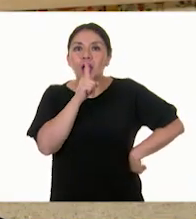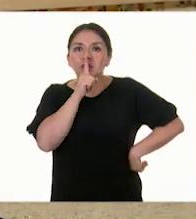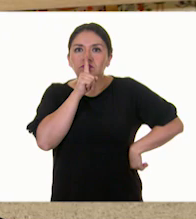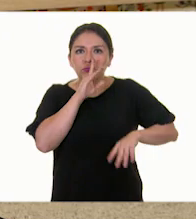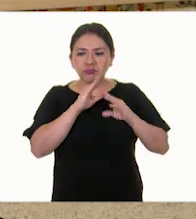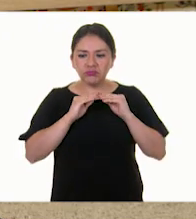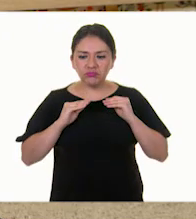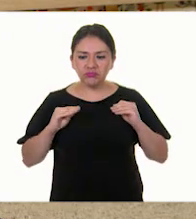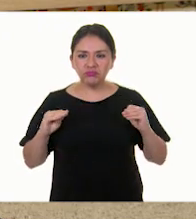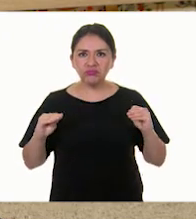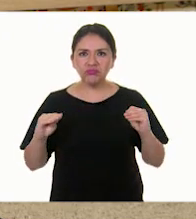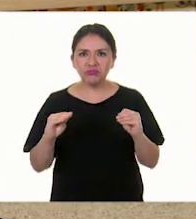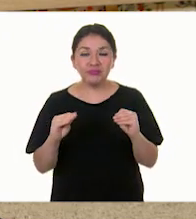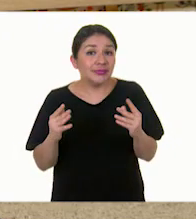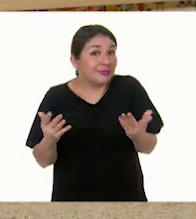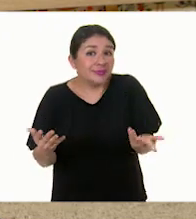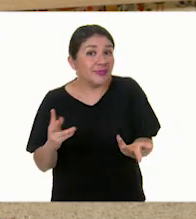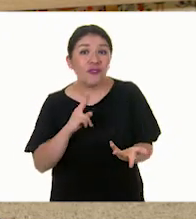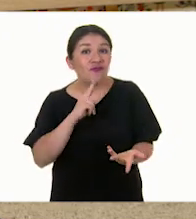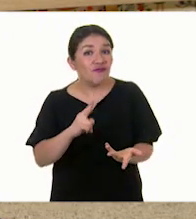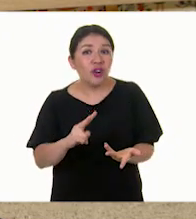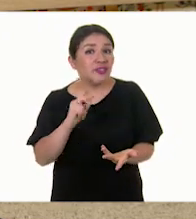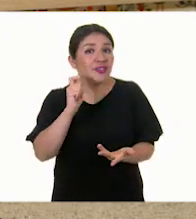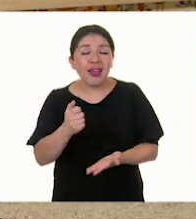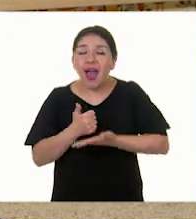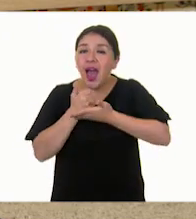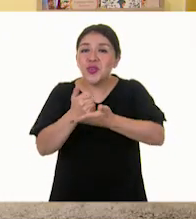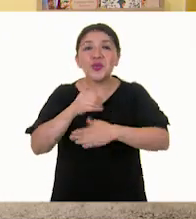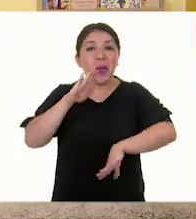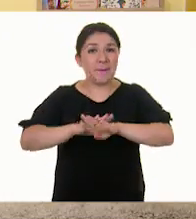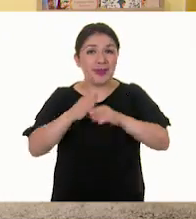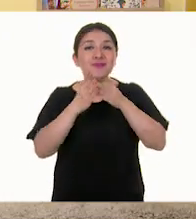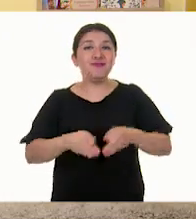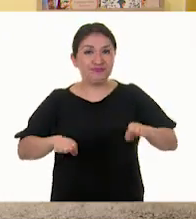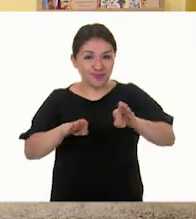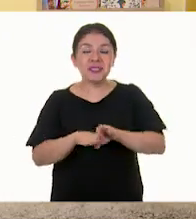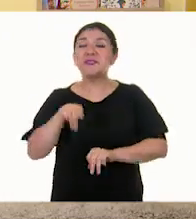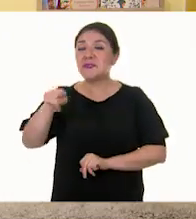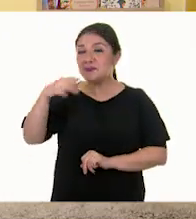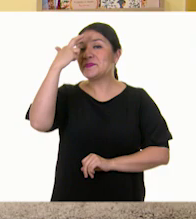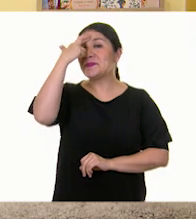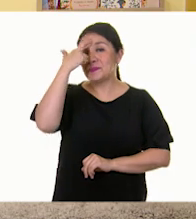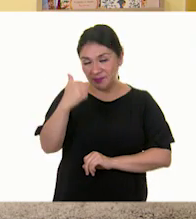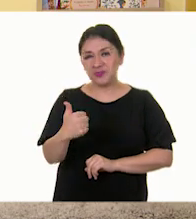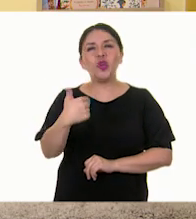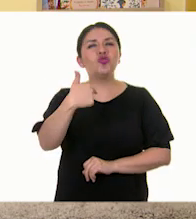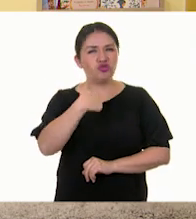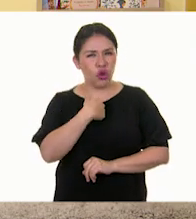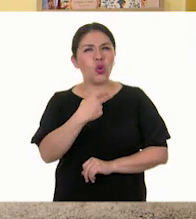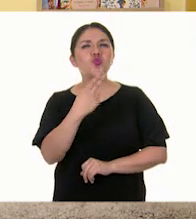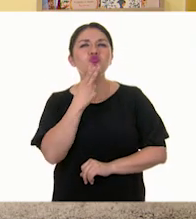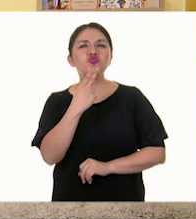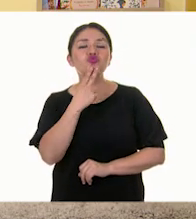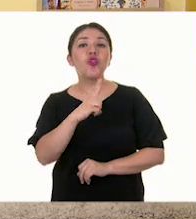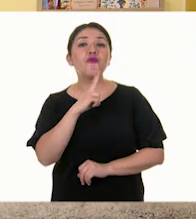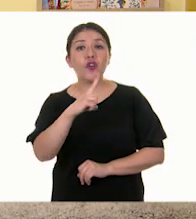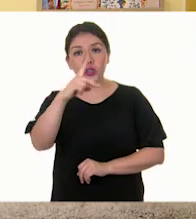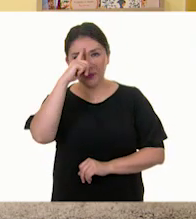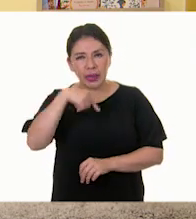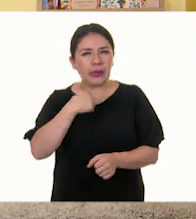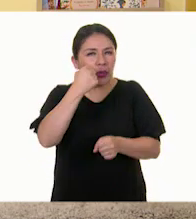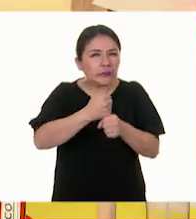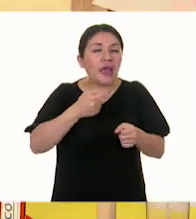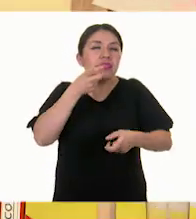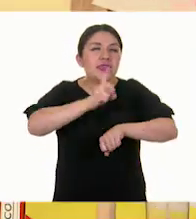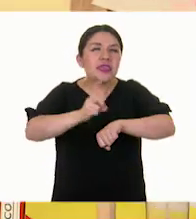silencio. En fin, la voz es el mejor instrumento. Tienes mucha razón. Yo uso mi voz para trabajar todos los